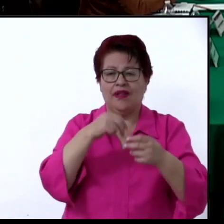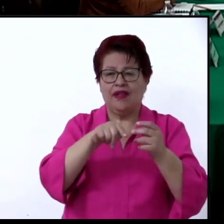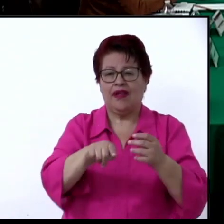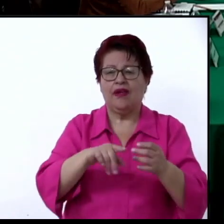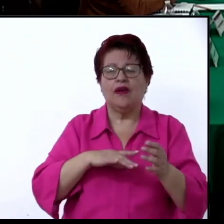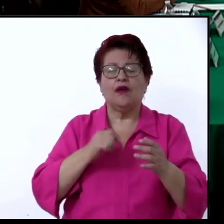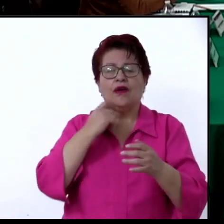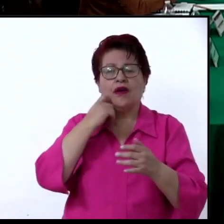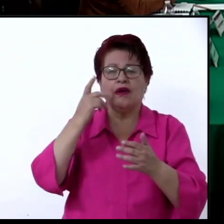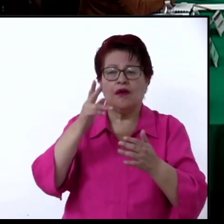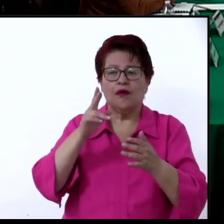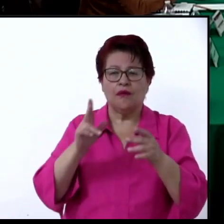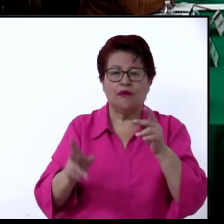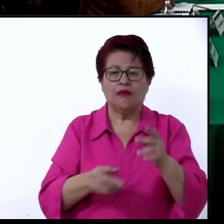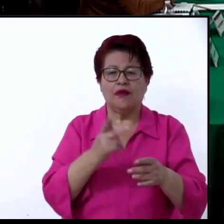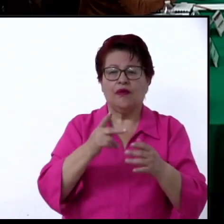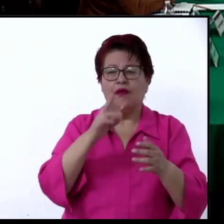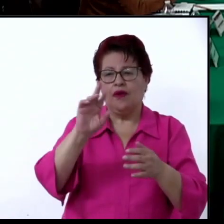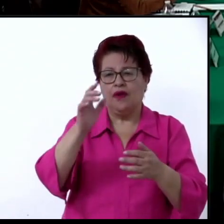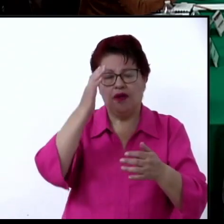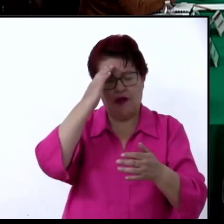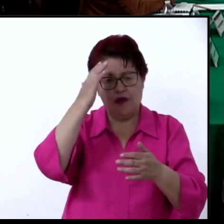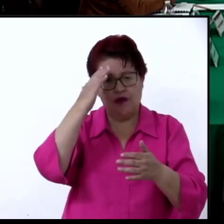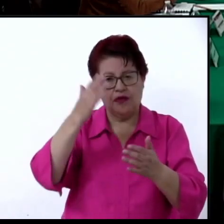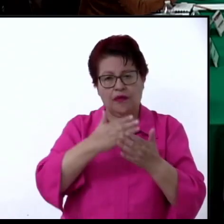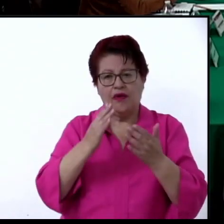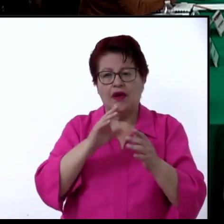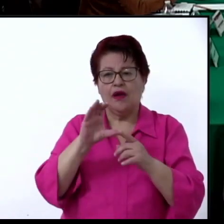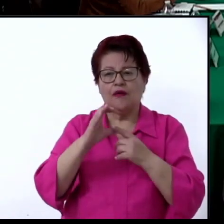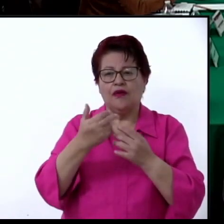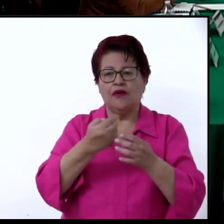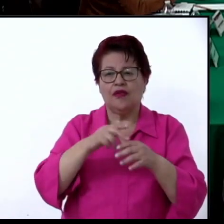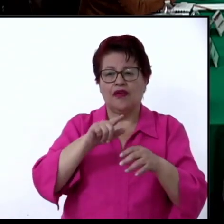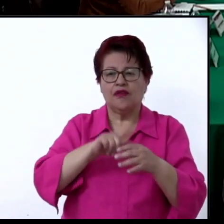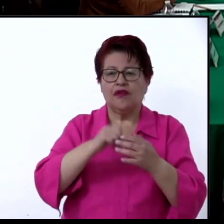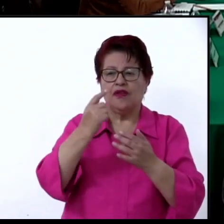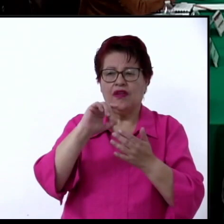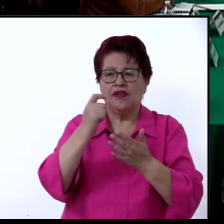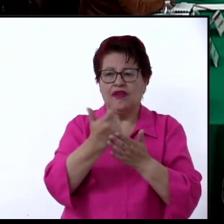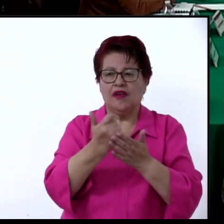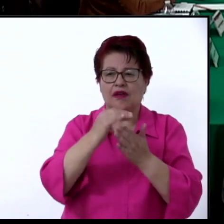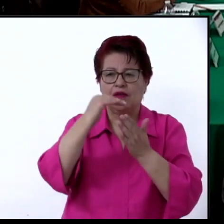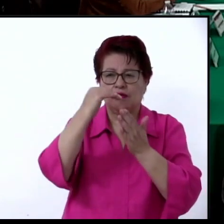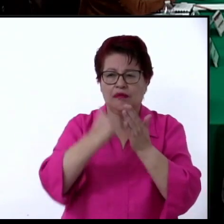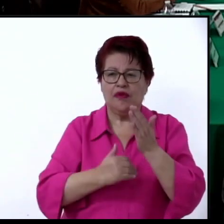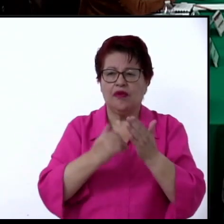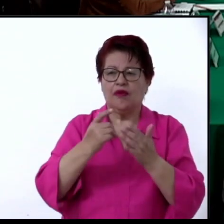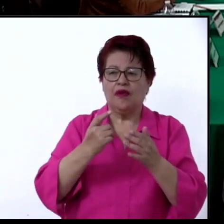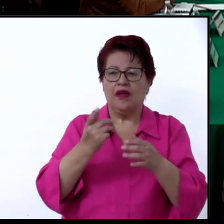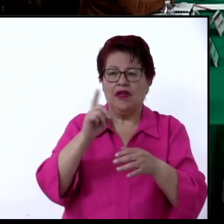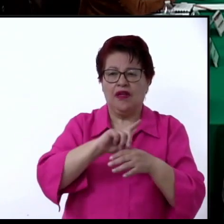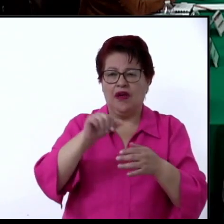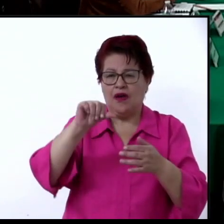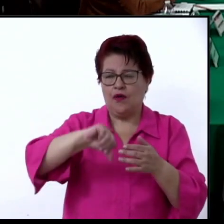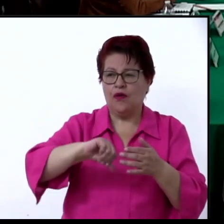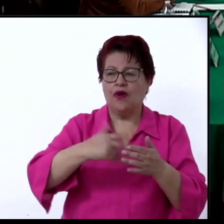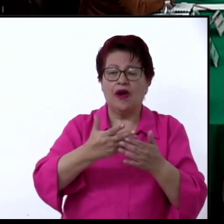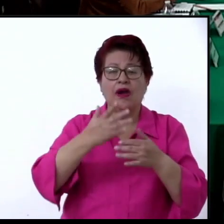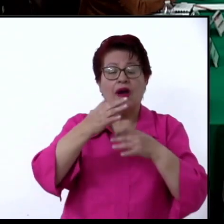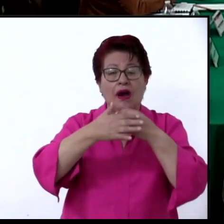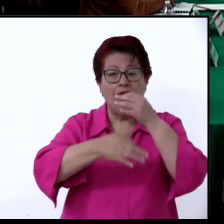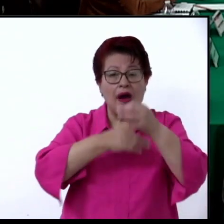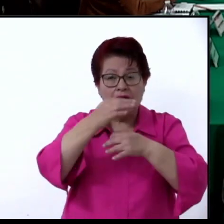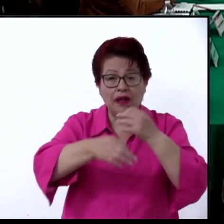pues haciendo un amplio reconocimiento a la Comisión Nacional de Salarios Mínimos. El día de hoy acaba de dar un anuncio